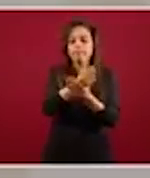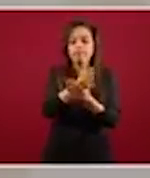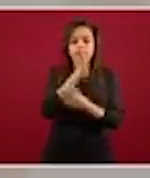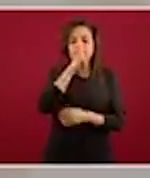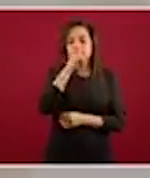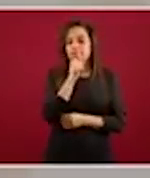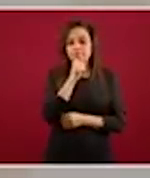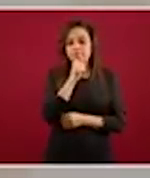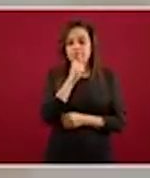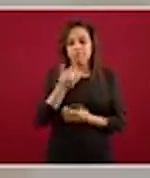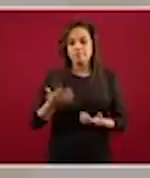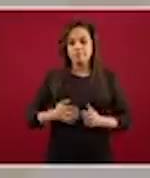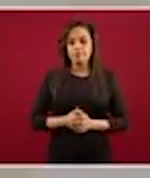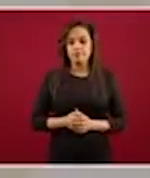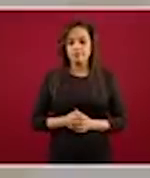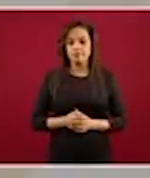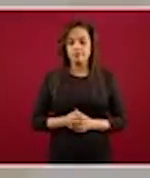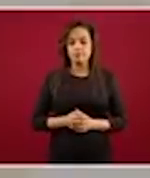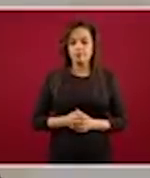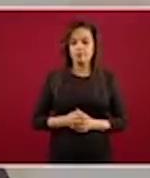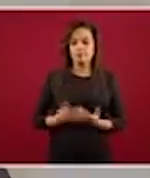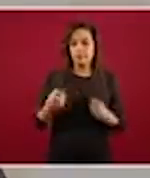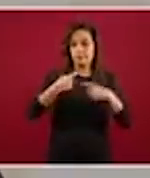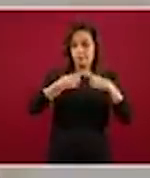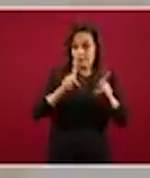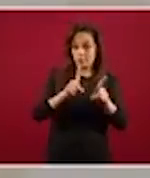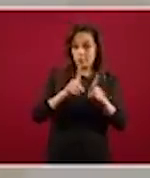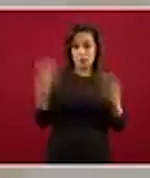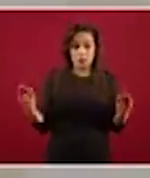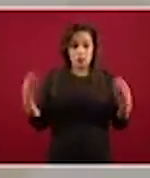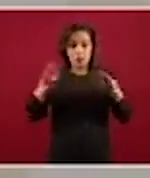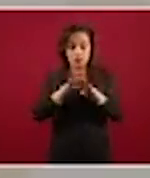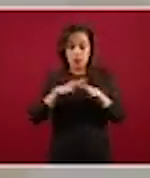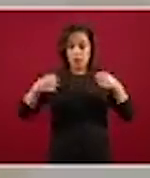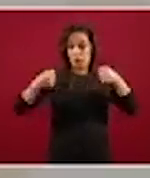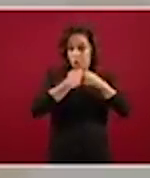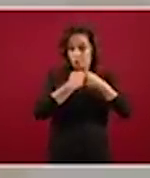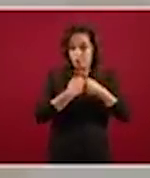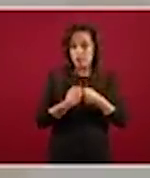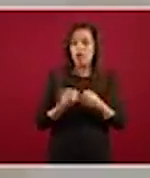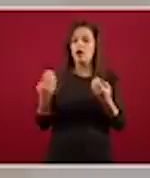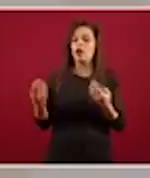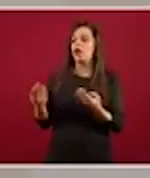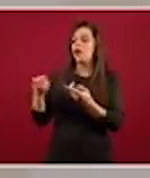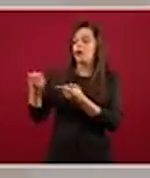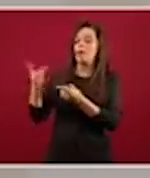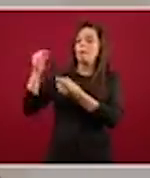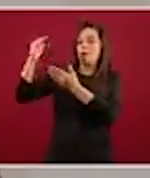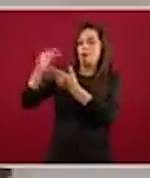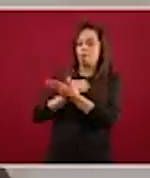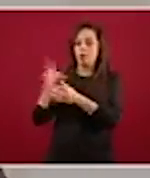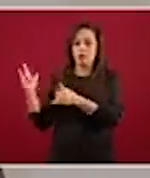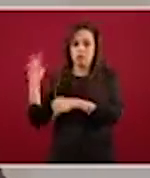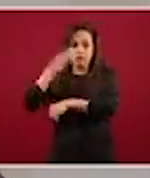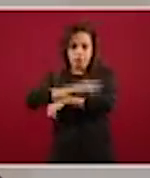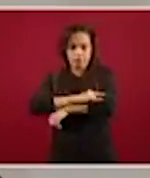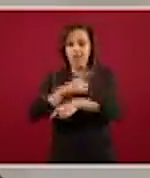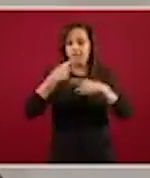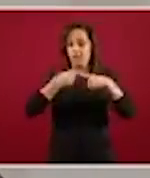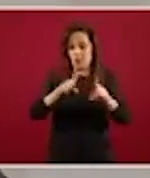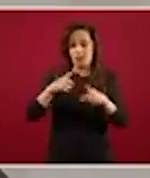Una cosa es reducción de vuelos y otra cosa es cierre de fronteras. Hay países que no puedes volar, Perú no puedes.